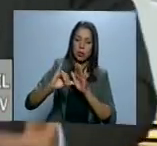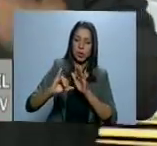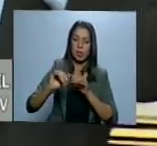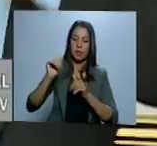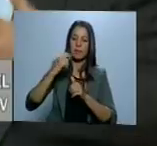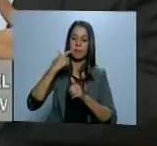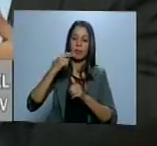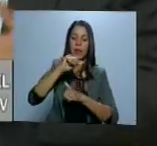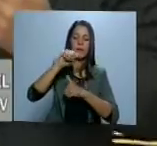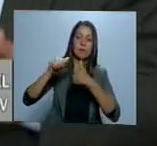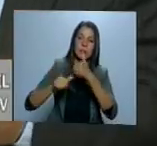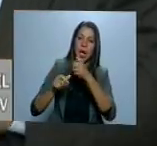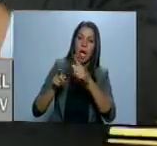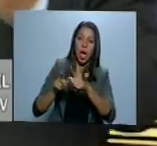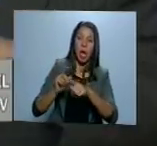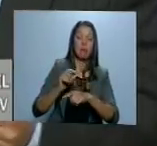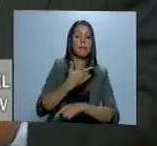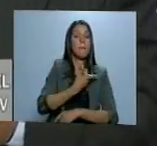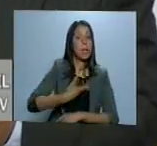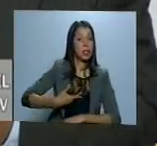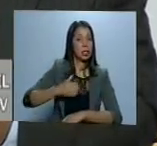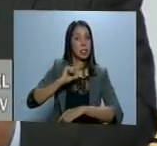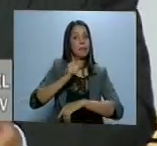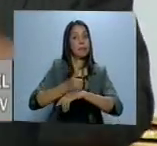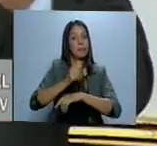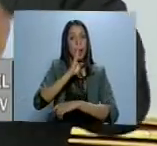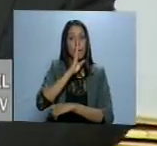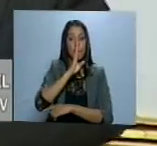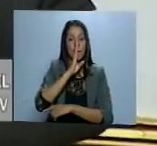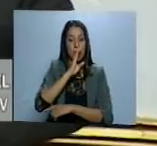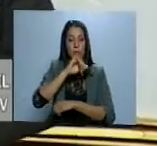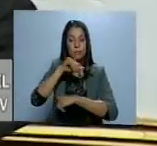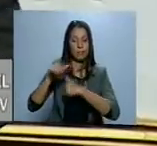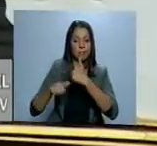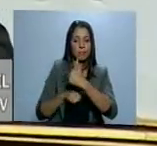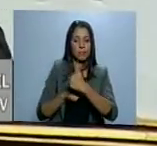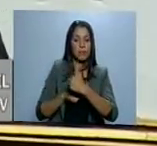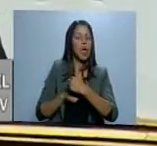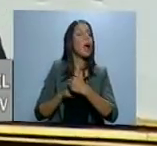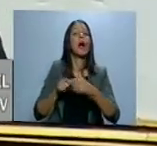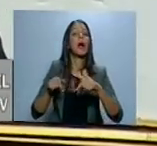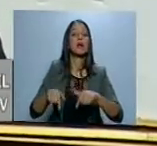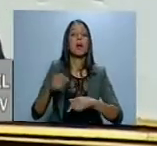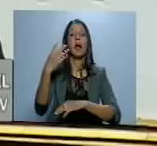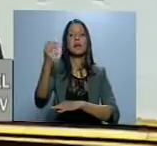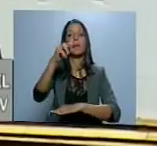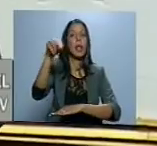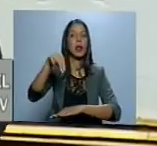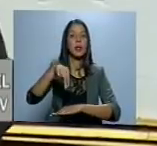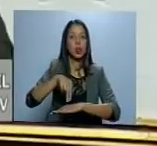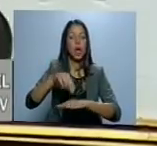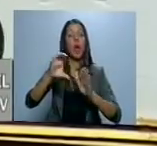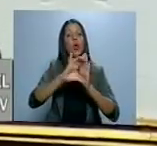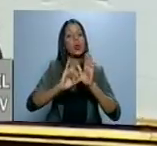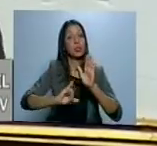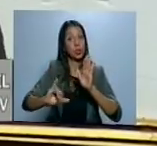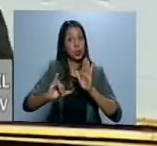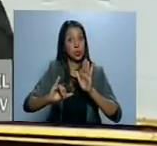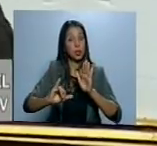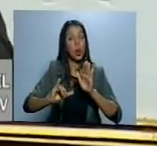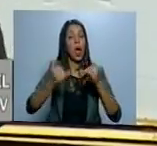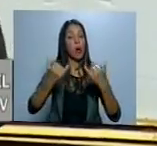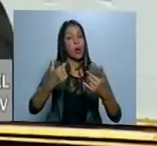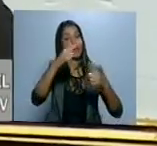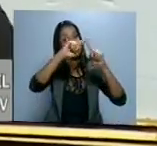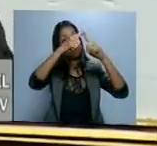y sometido él, así como lo dice, y su junta directiva, a la subordinación ante la Asamblea Nacional Constituyente, trae el